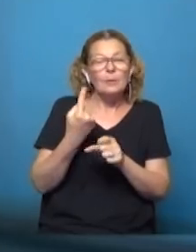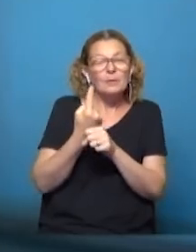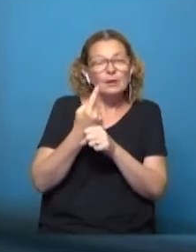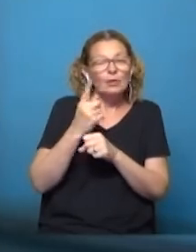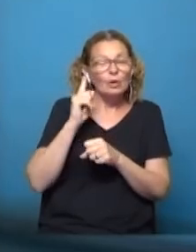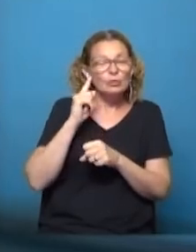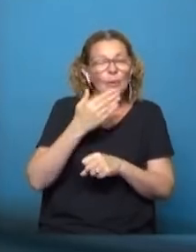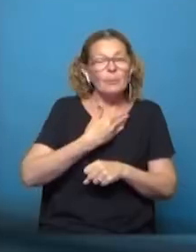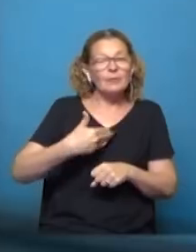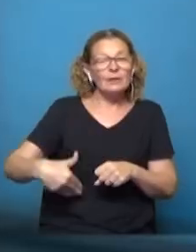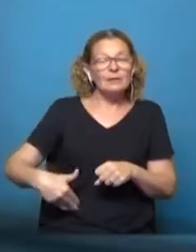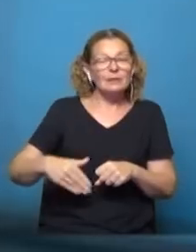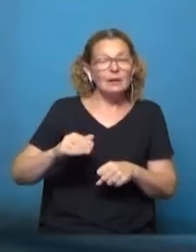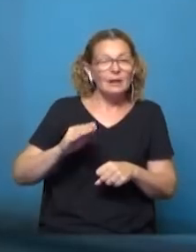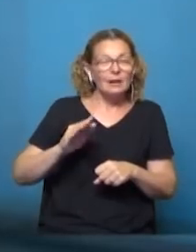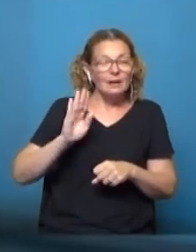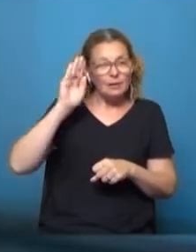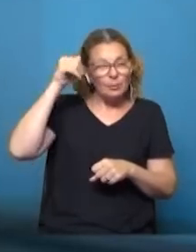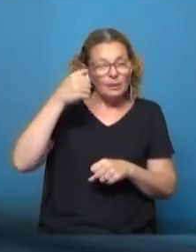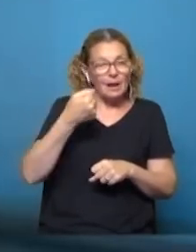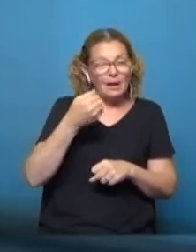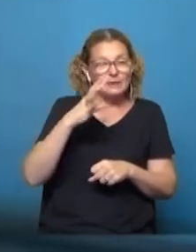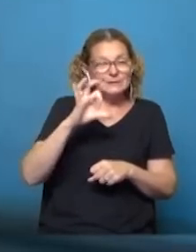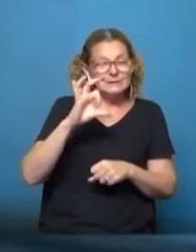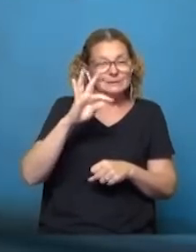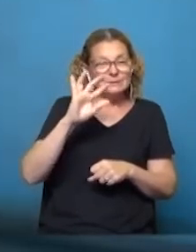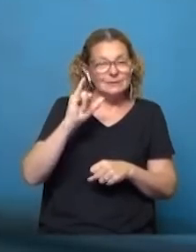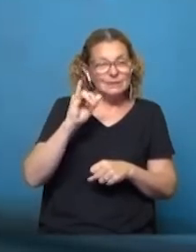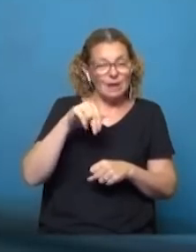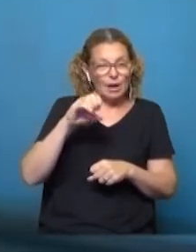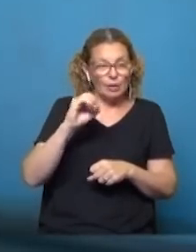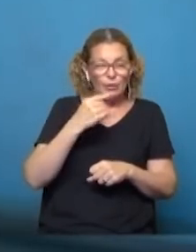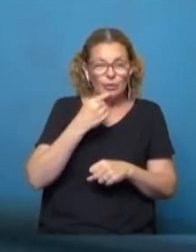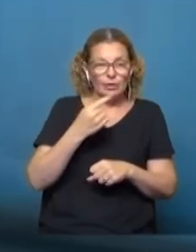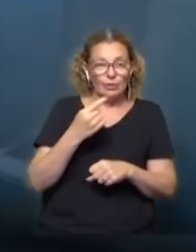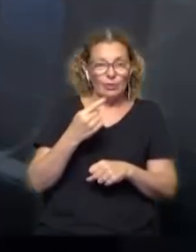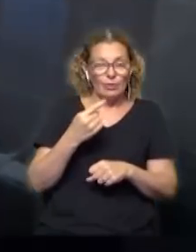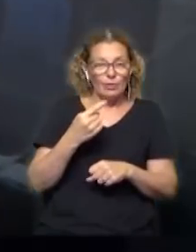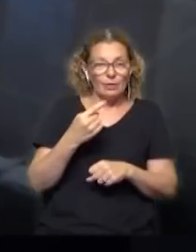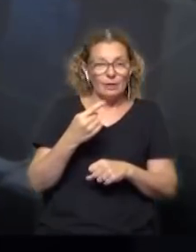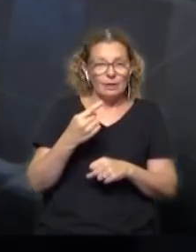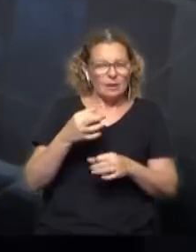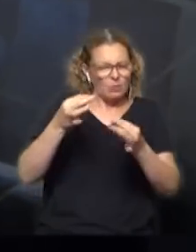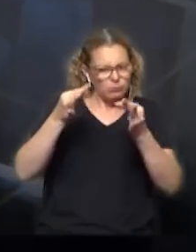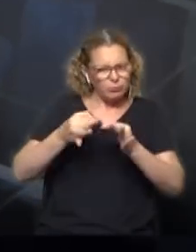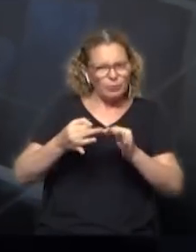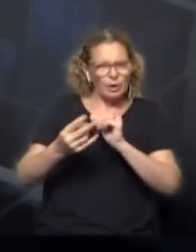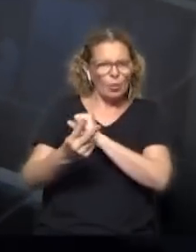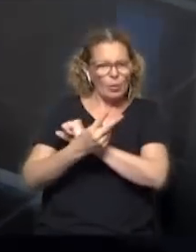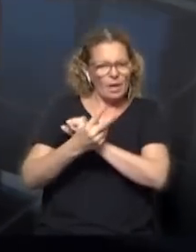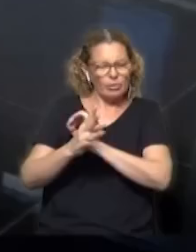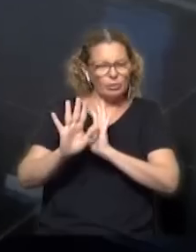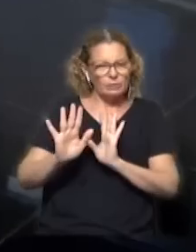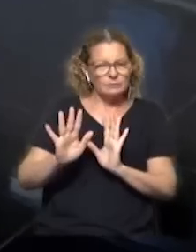del presidente de la república sobreciano es que dijo que era impecable como guardia de corps como como seguridad